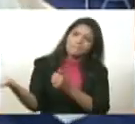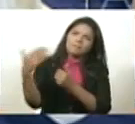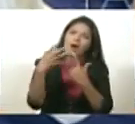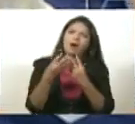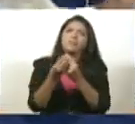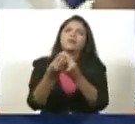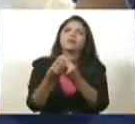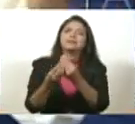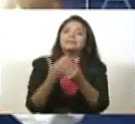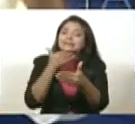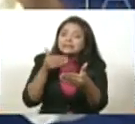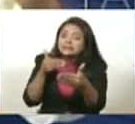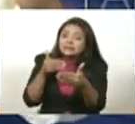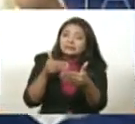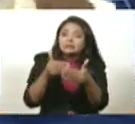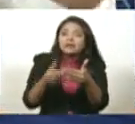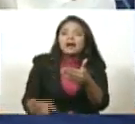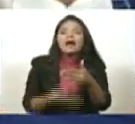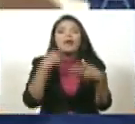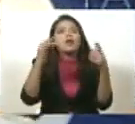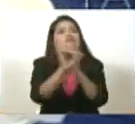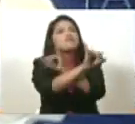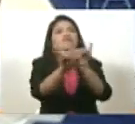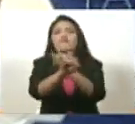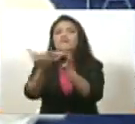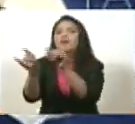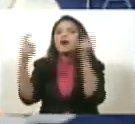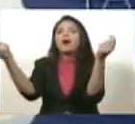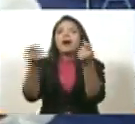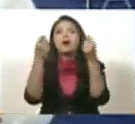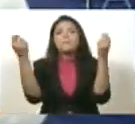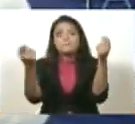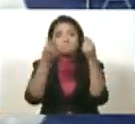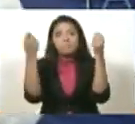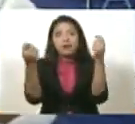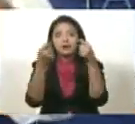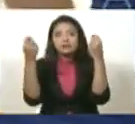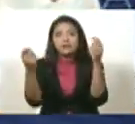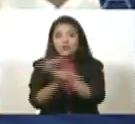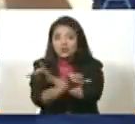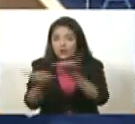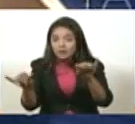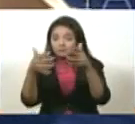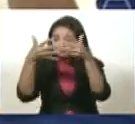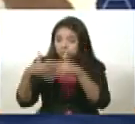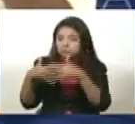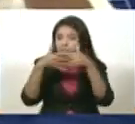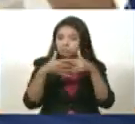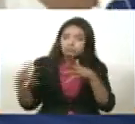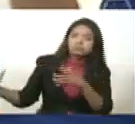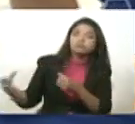al remate final, a los cierres de campaña, al afinar la maquinaria 4x4 y